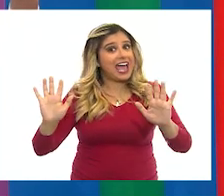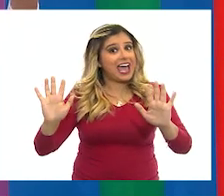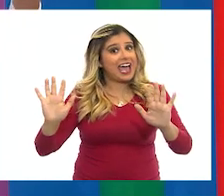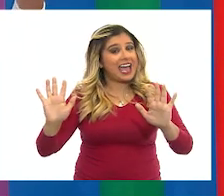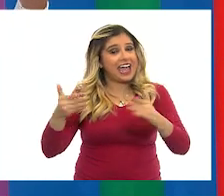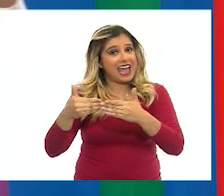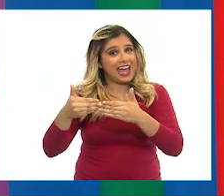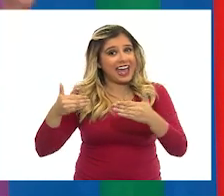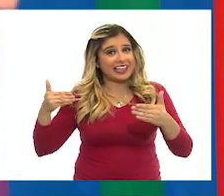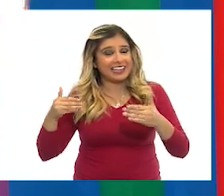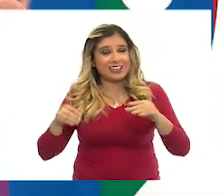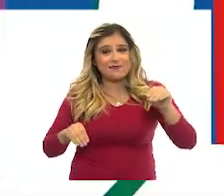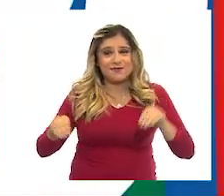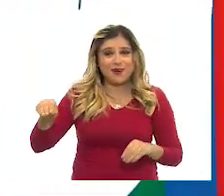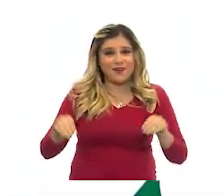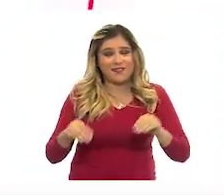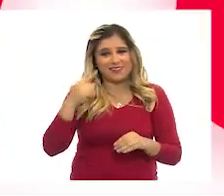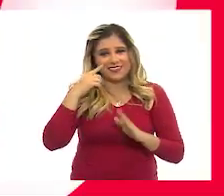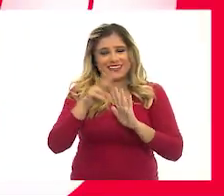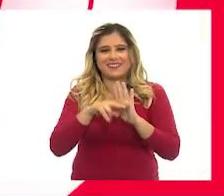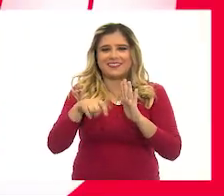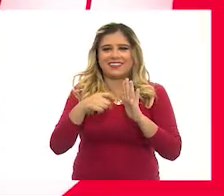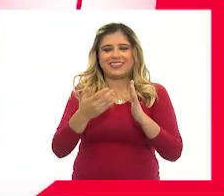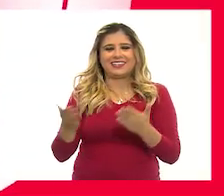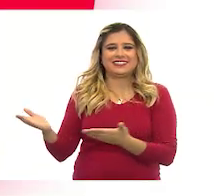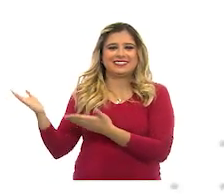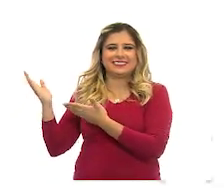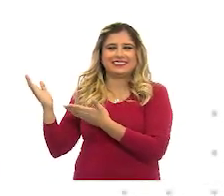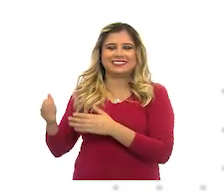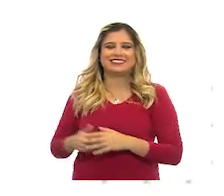antes, a movernos un poco.